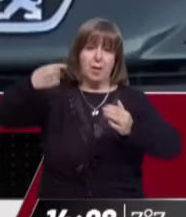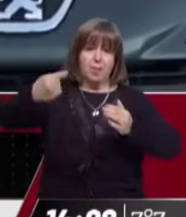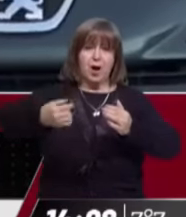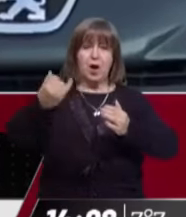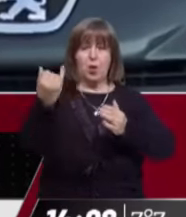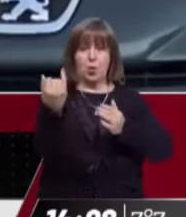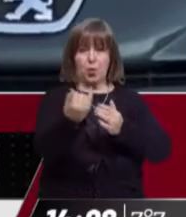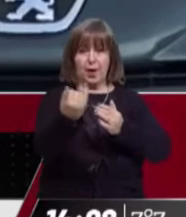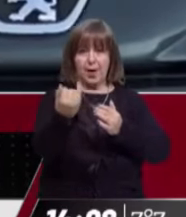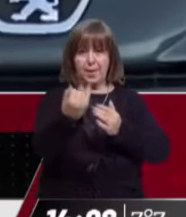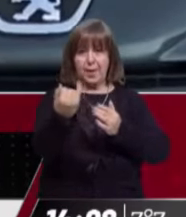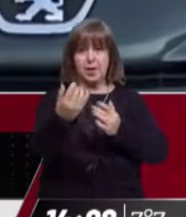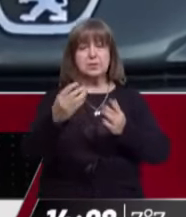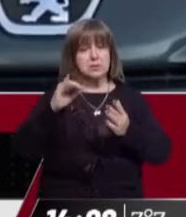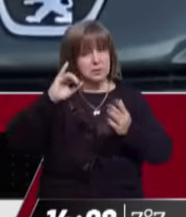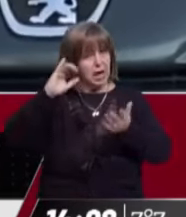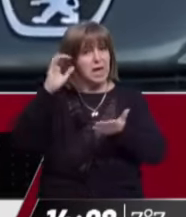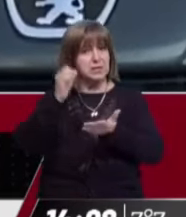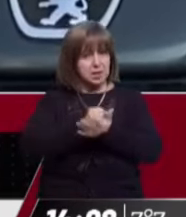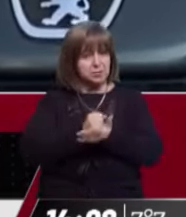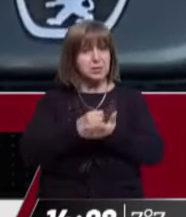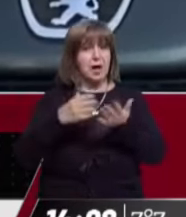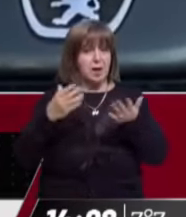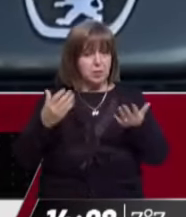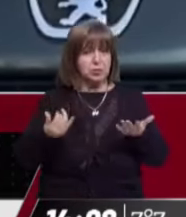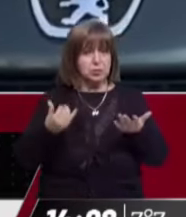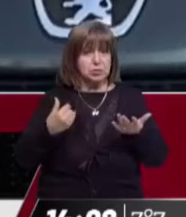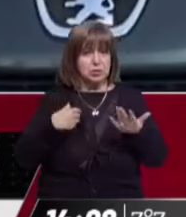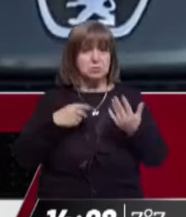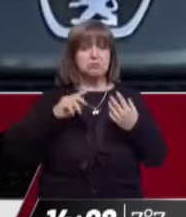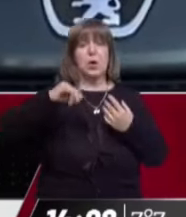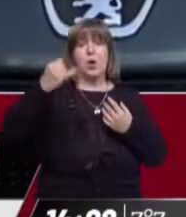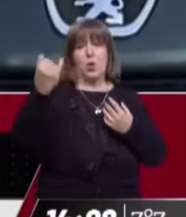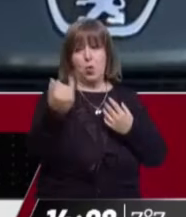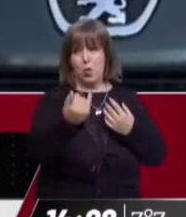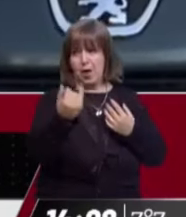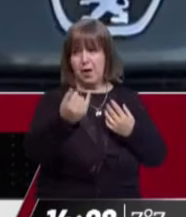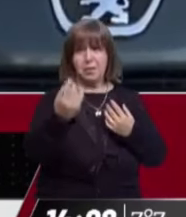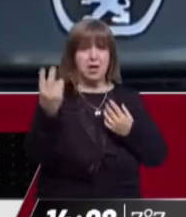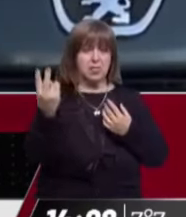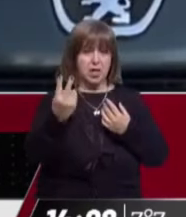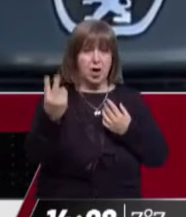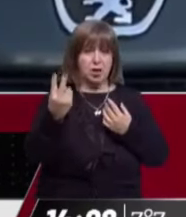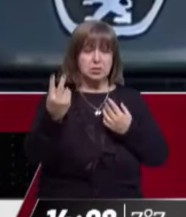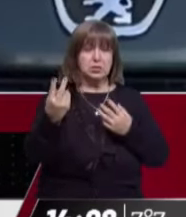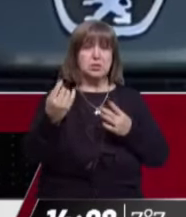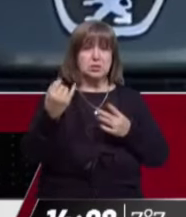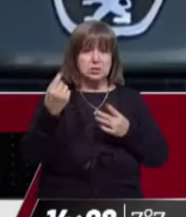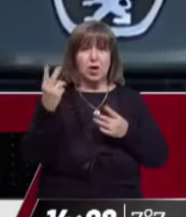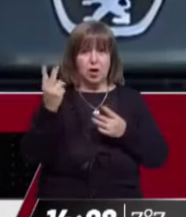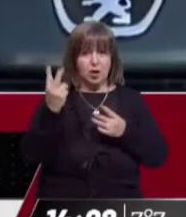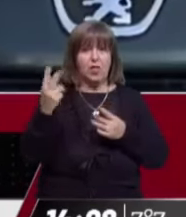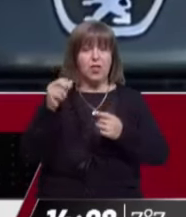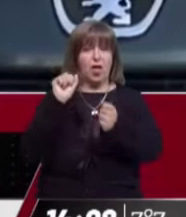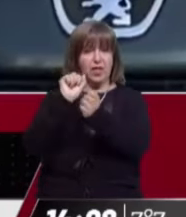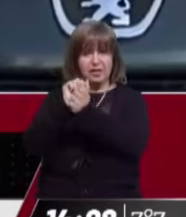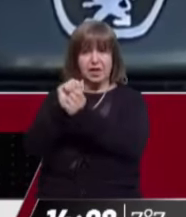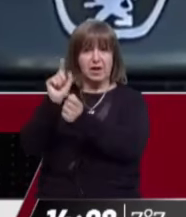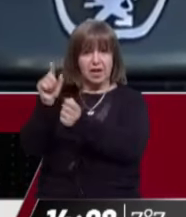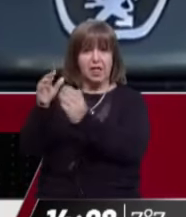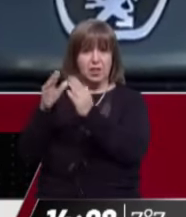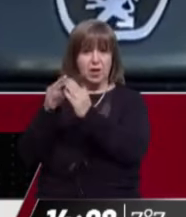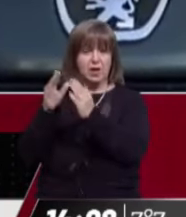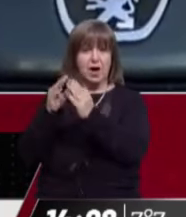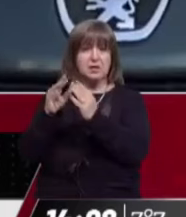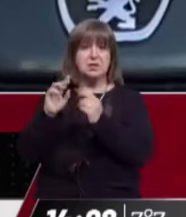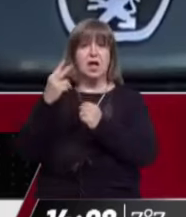brinde su versión. Entonces aceptamos esta situación y pasamos nuestra declaración. A pesar de estar detenidos, pasamos nuestra declaración